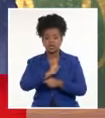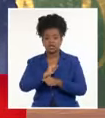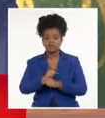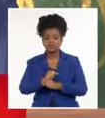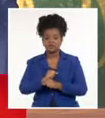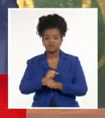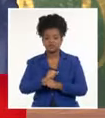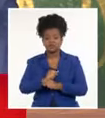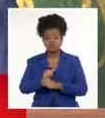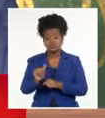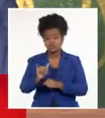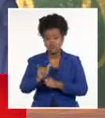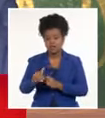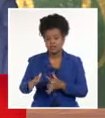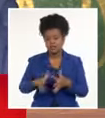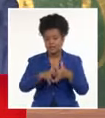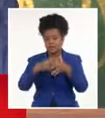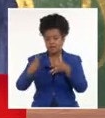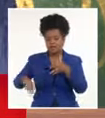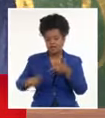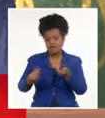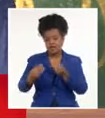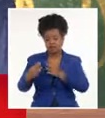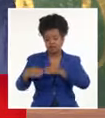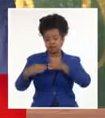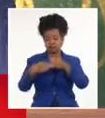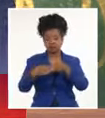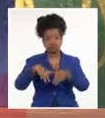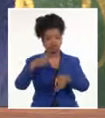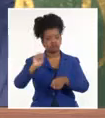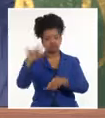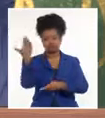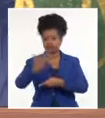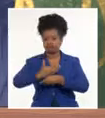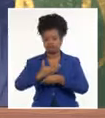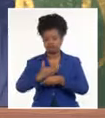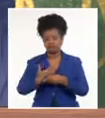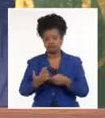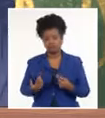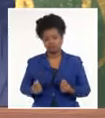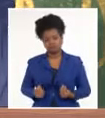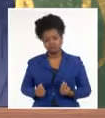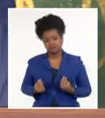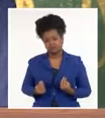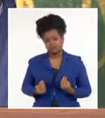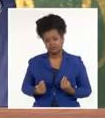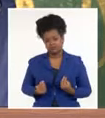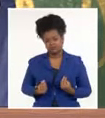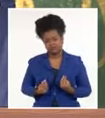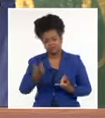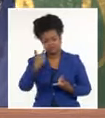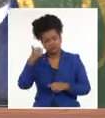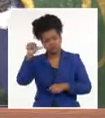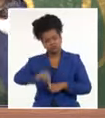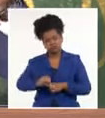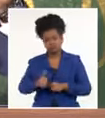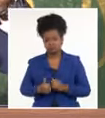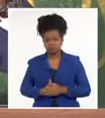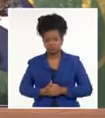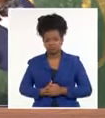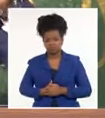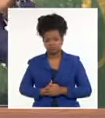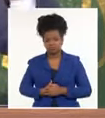las personas enfermas. Si eso no es criminal, me pregunto qué es. Pese a esas circunstancias, los países